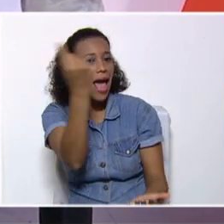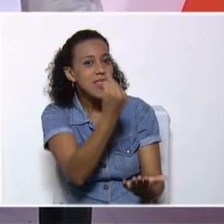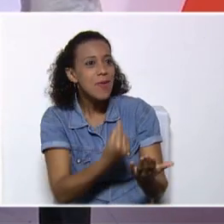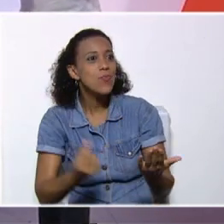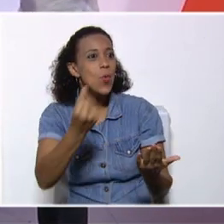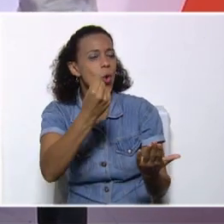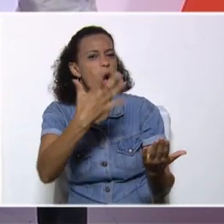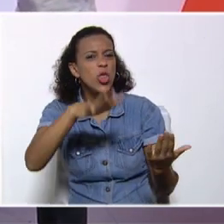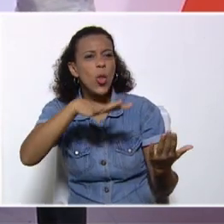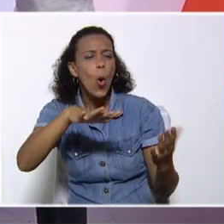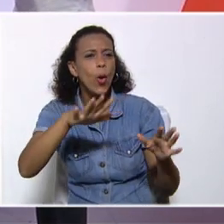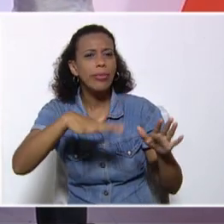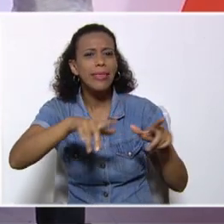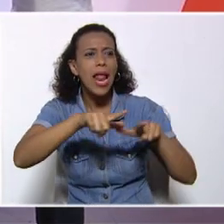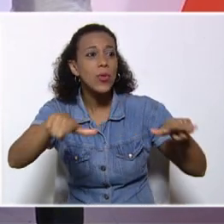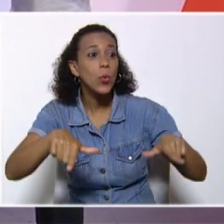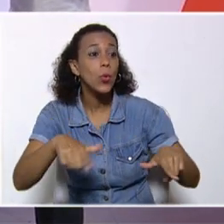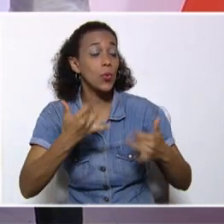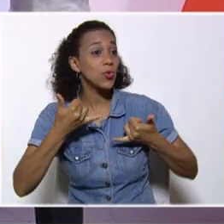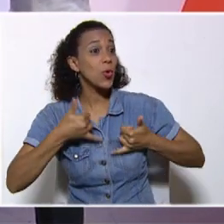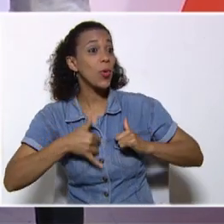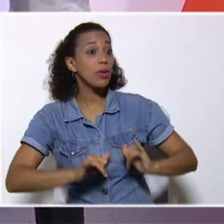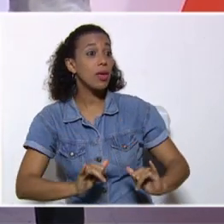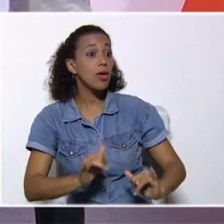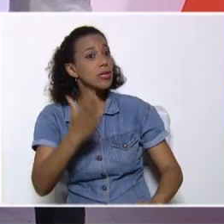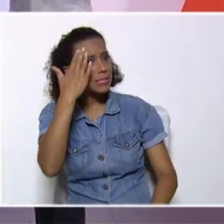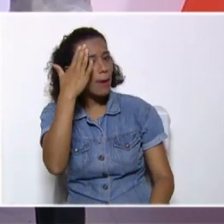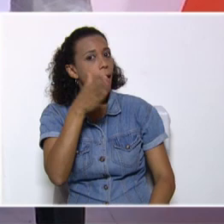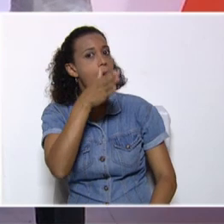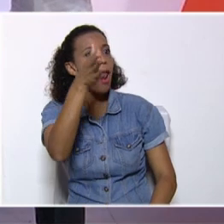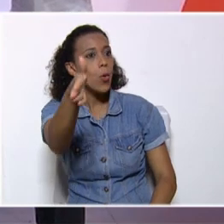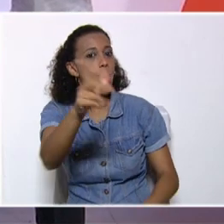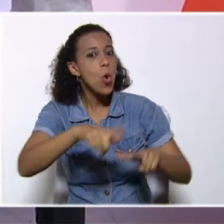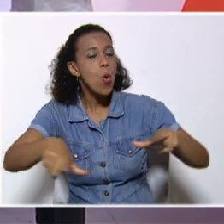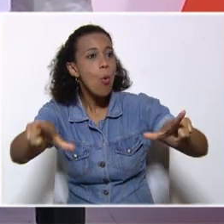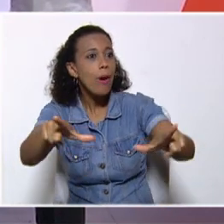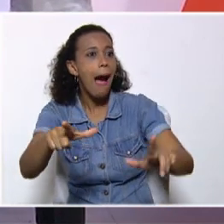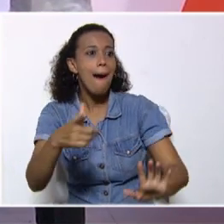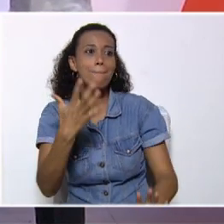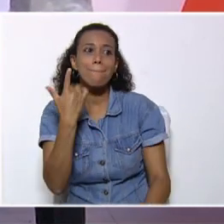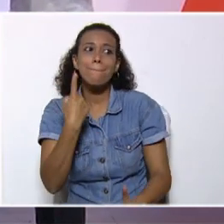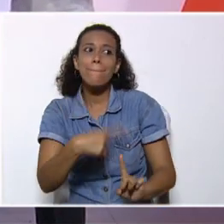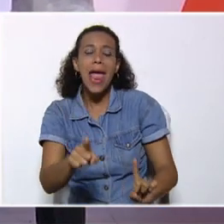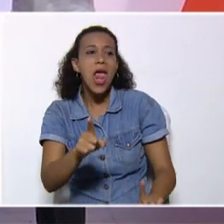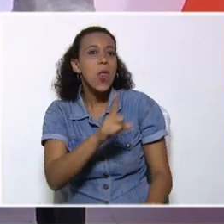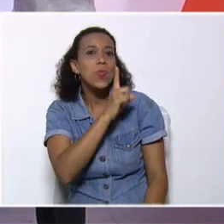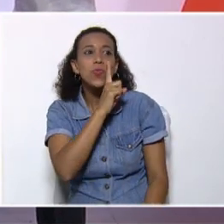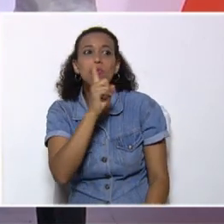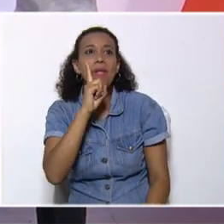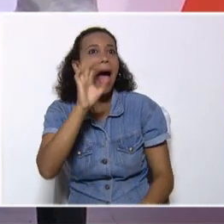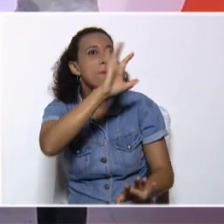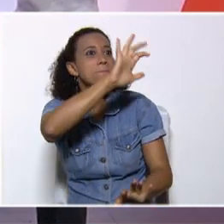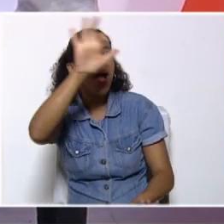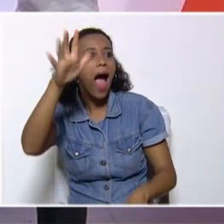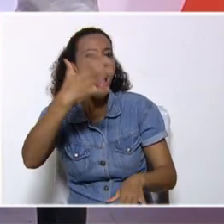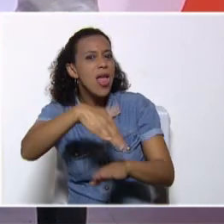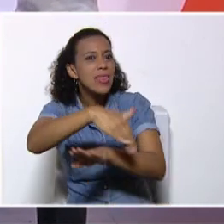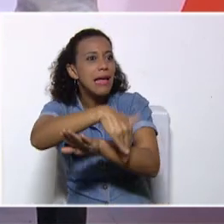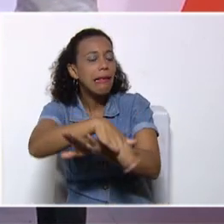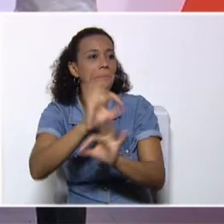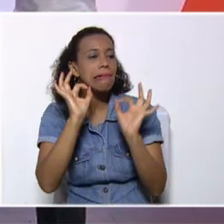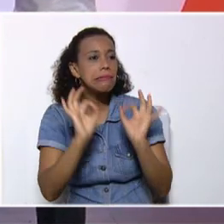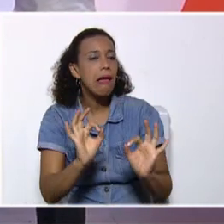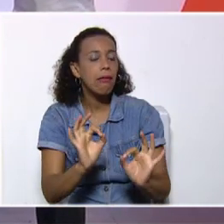así también sucede con nosotros o con nuestros hijos. Sabemos llegar a determinados lugares, pero no sabemos la